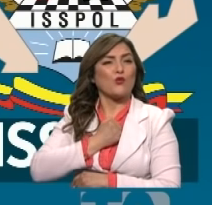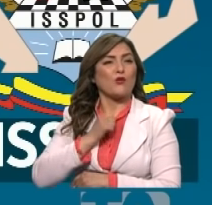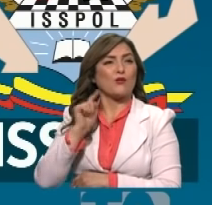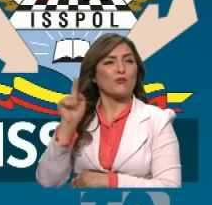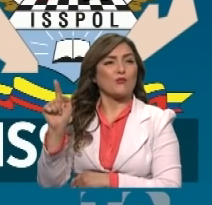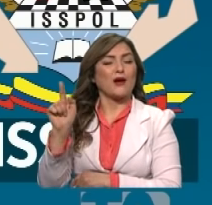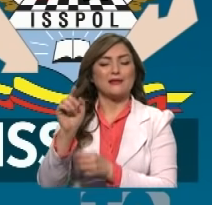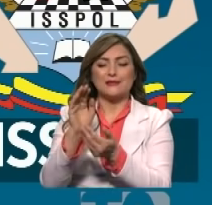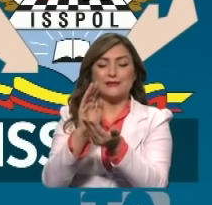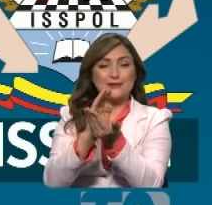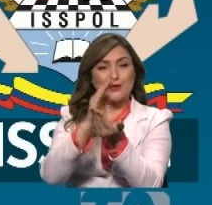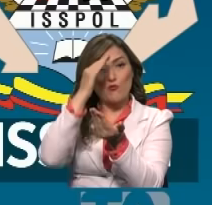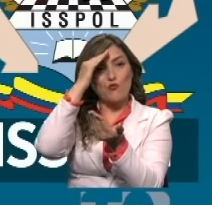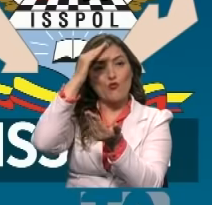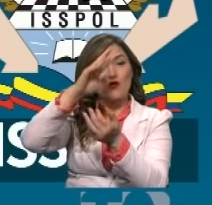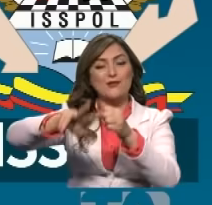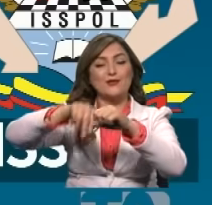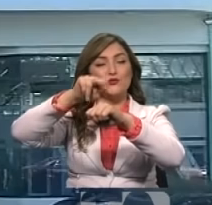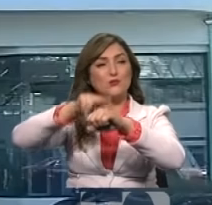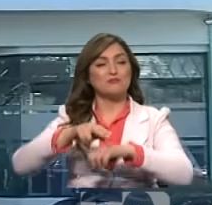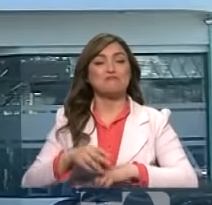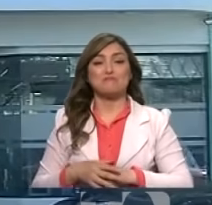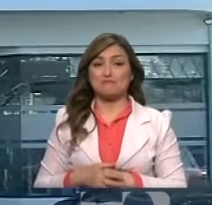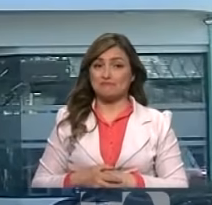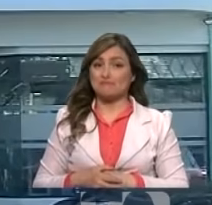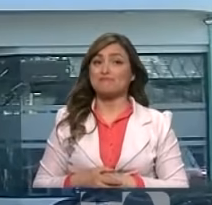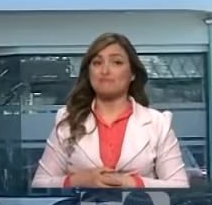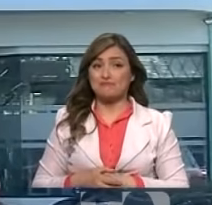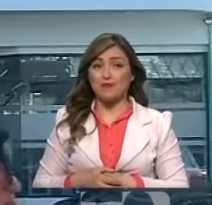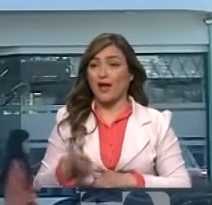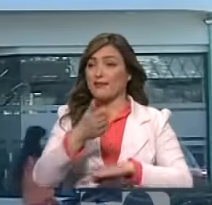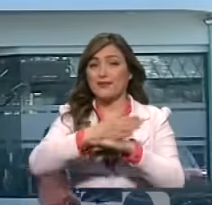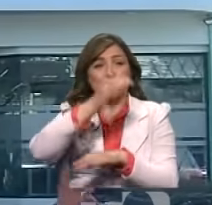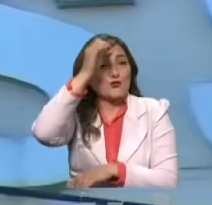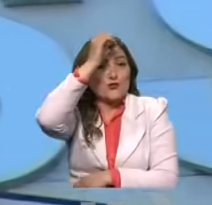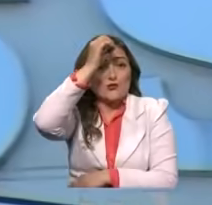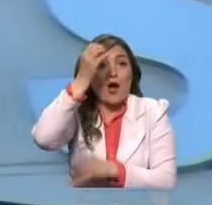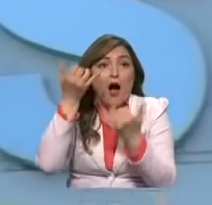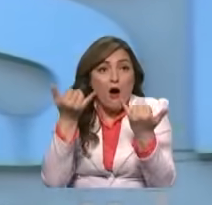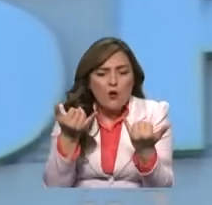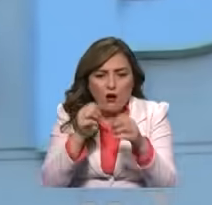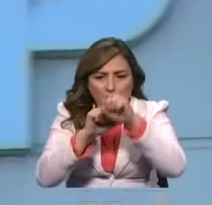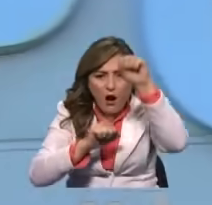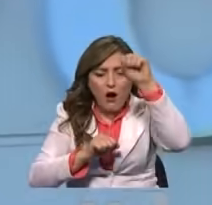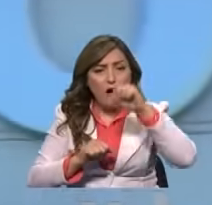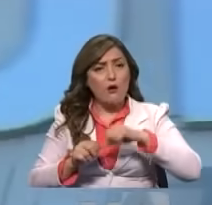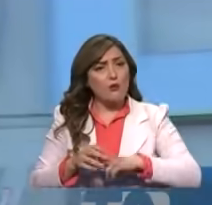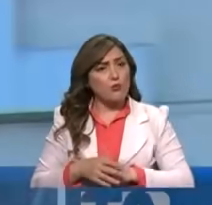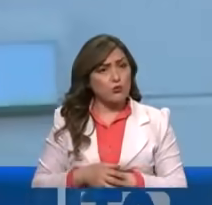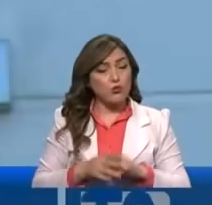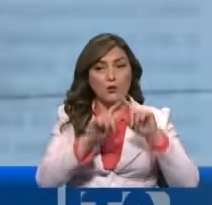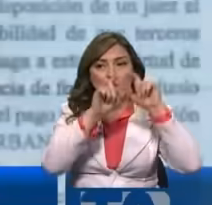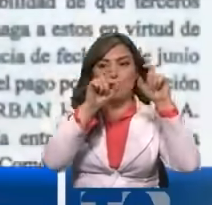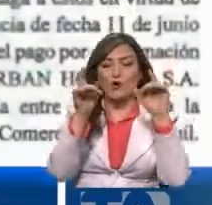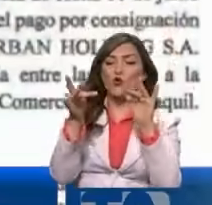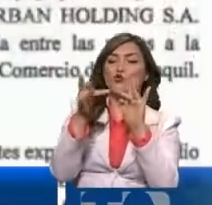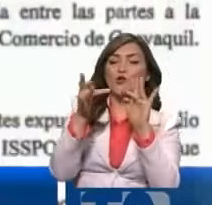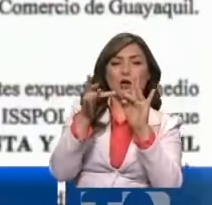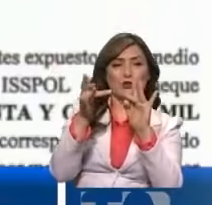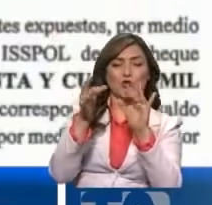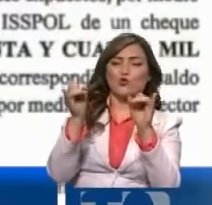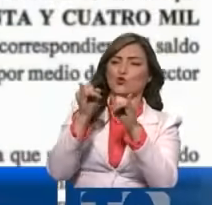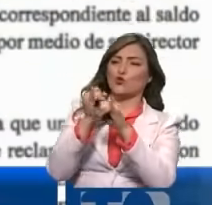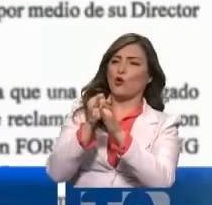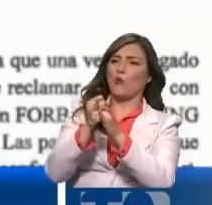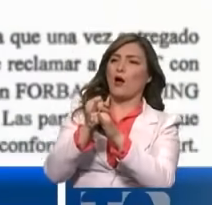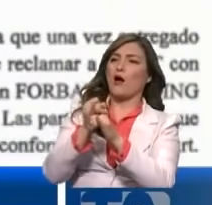de Seguridad Social de la Policía Nacional. Por eso, el pasado 21 de julio, esta compañía se contactó con la entidad para acordar un